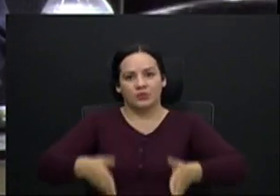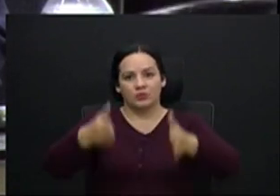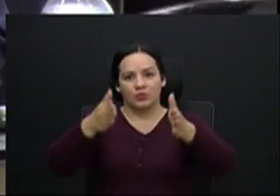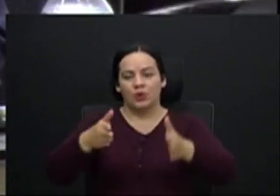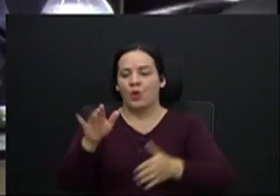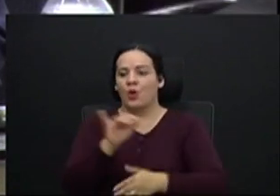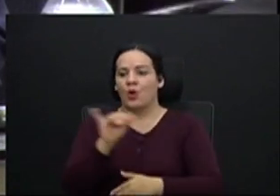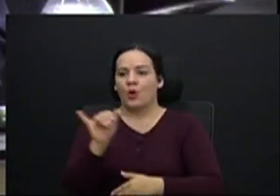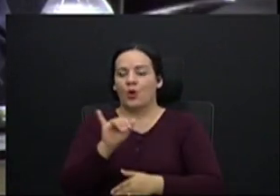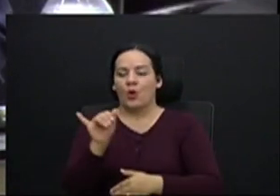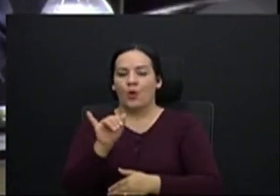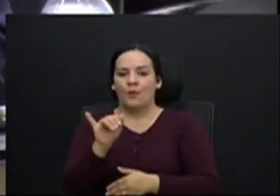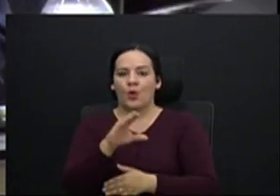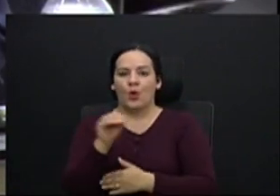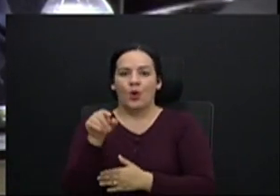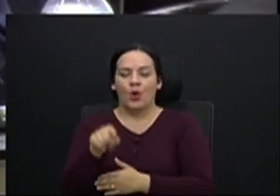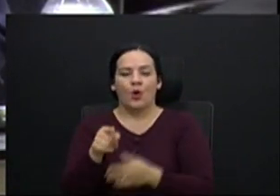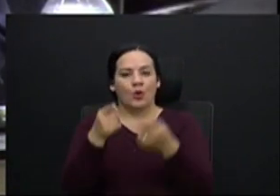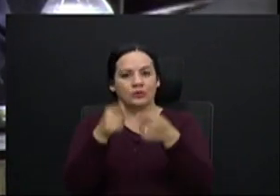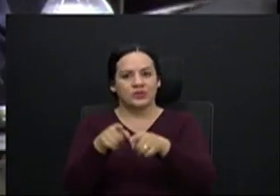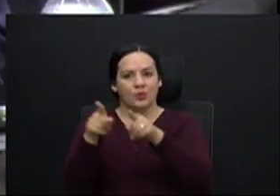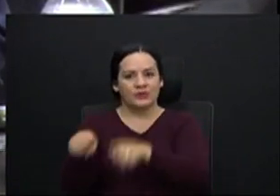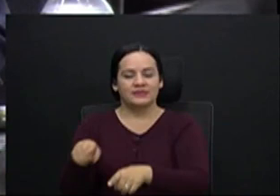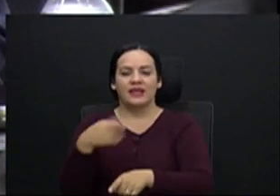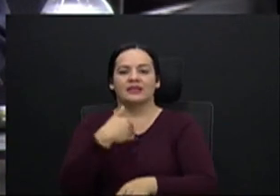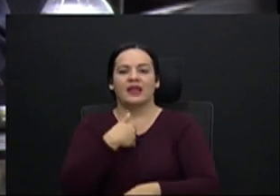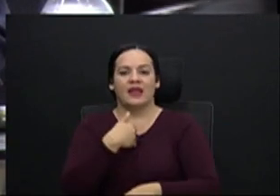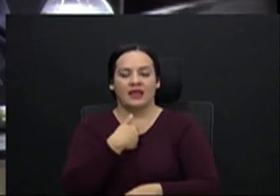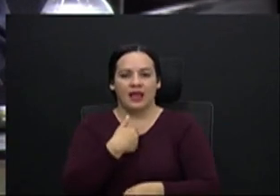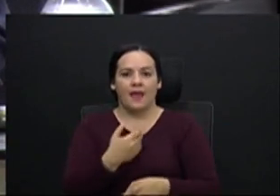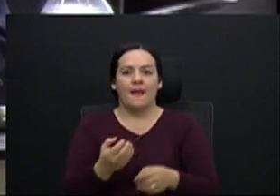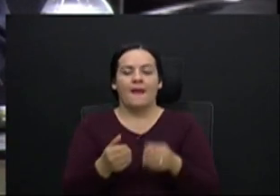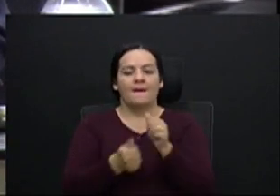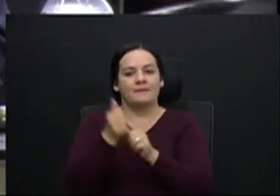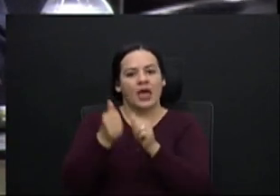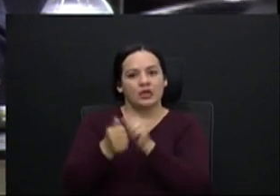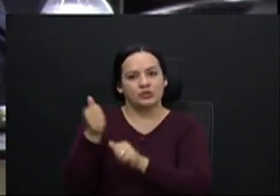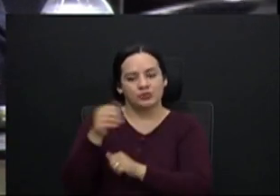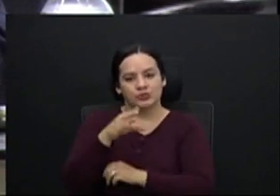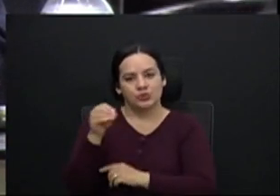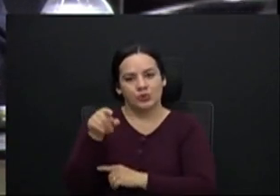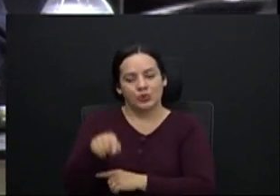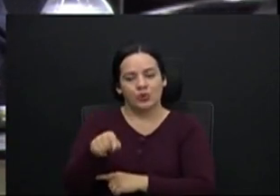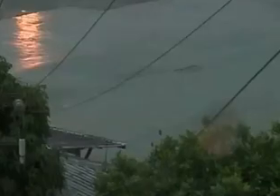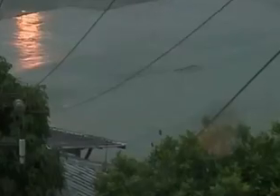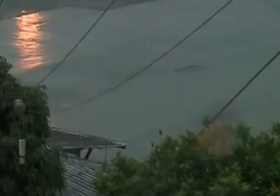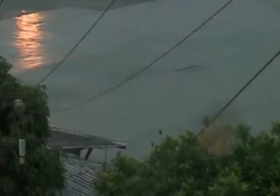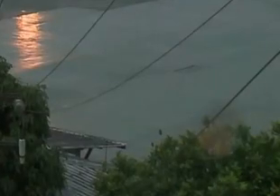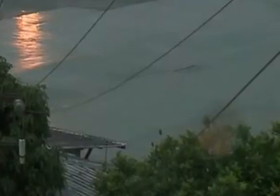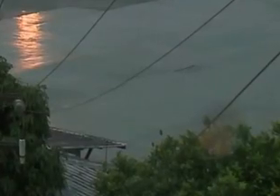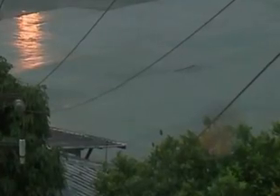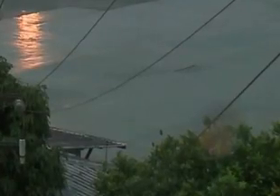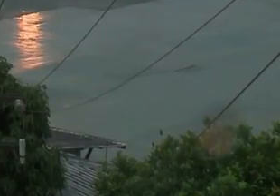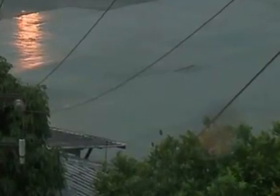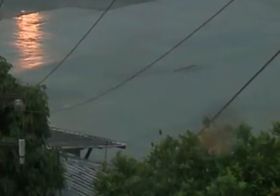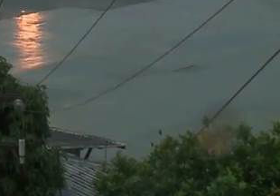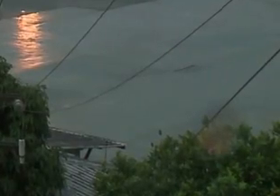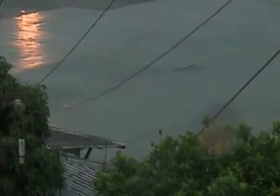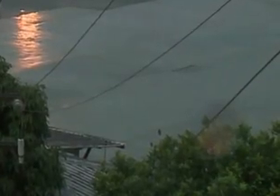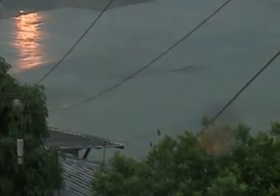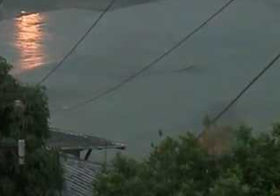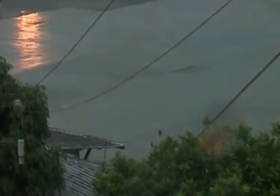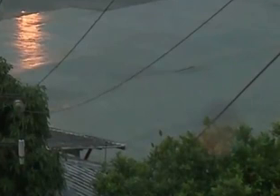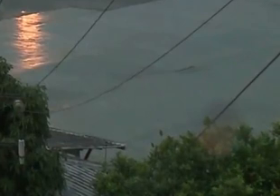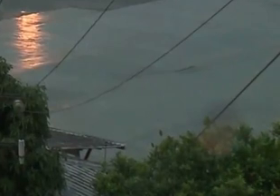como consecuencia traerá un mayor bienestar para todas y todos los costarricenses. También se logró revertir y